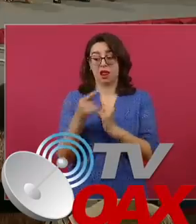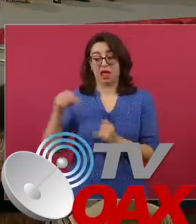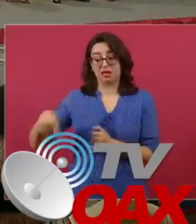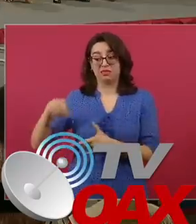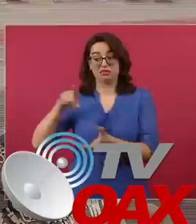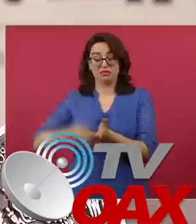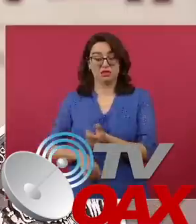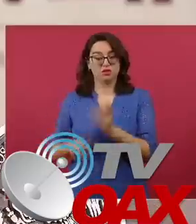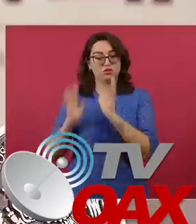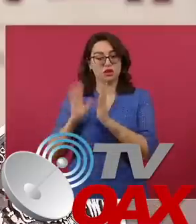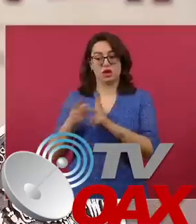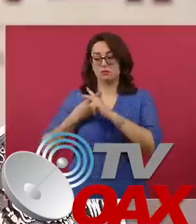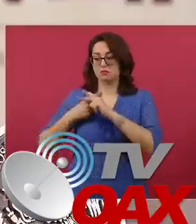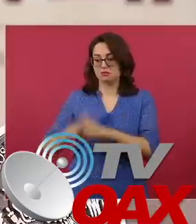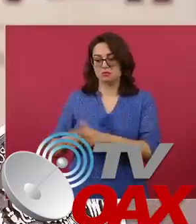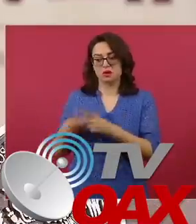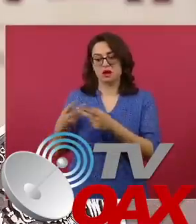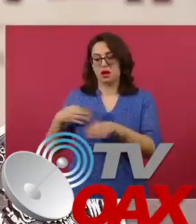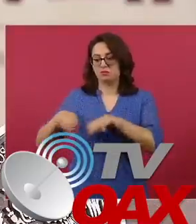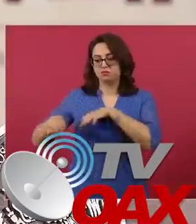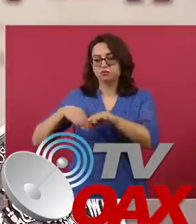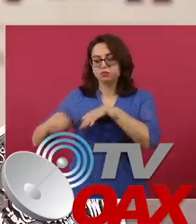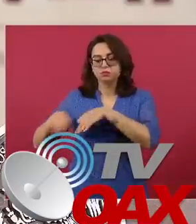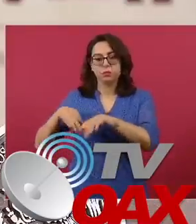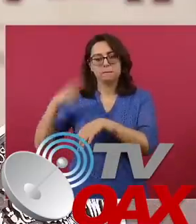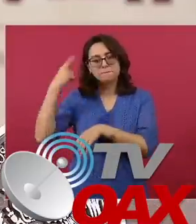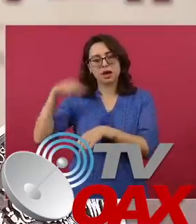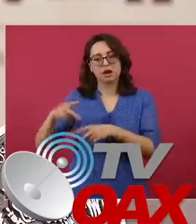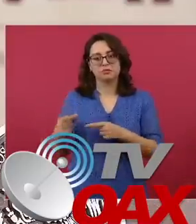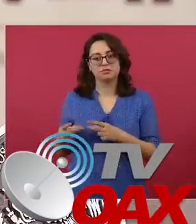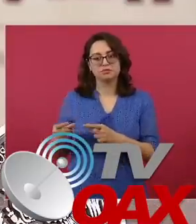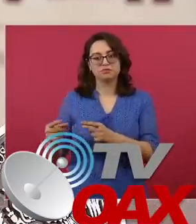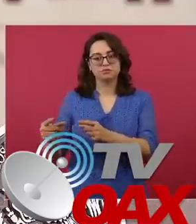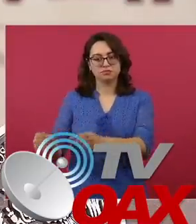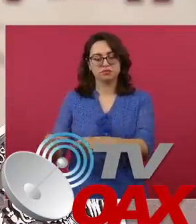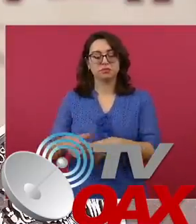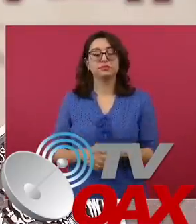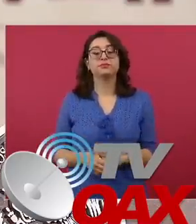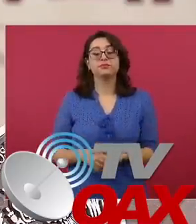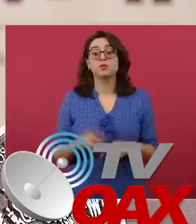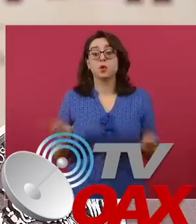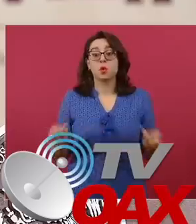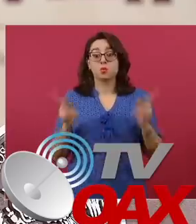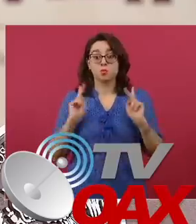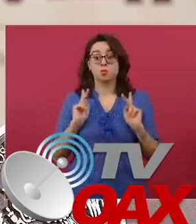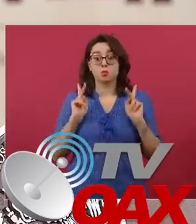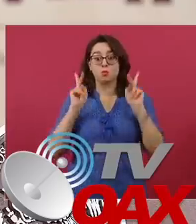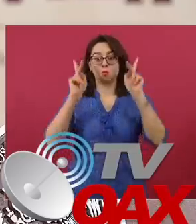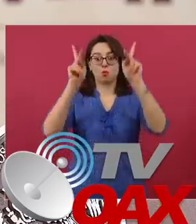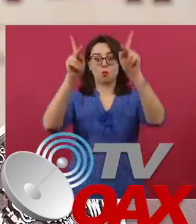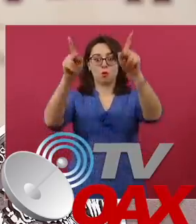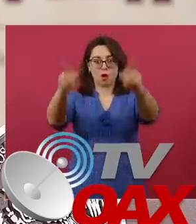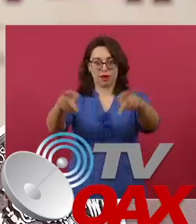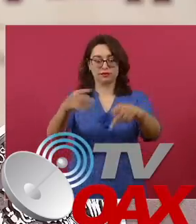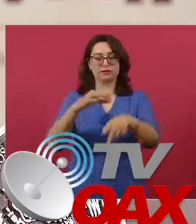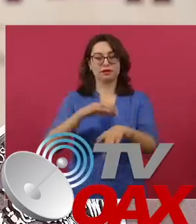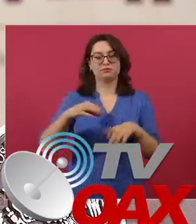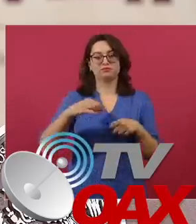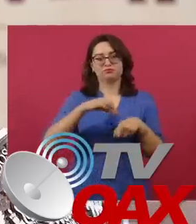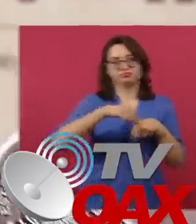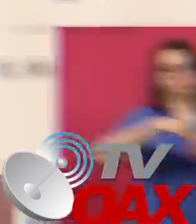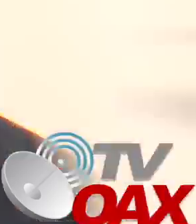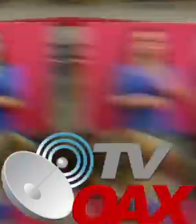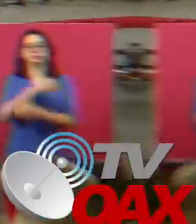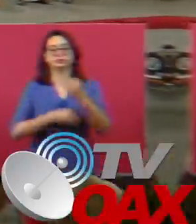avanzar mucho más rápido. De igual manera, informar que el puente atirantado Garra de Jaguar ya lleva un 30% de avance, el cual se está fabricando